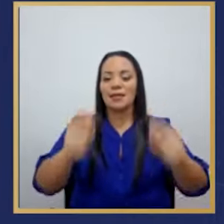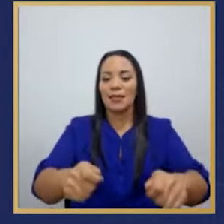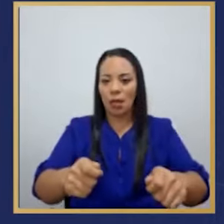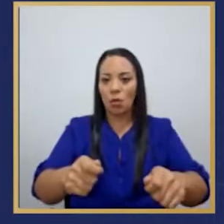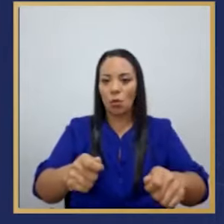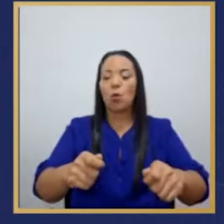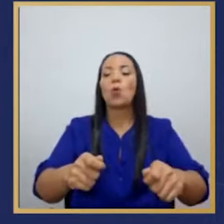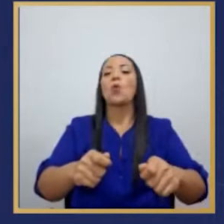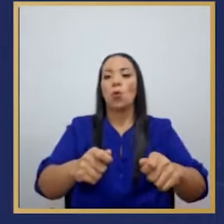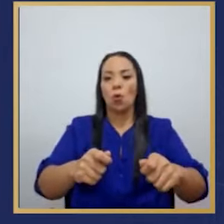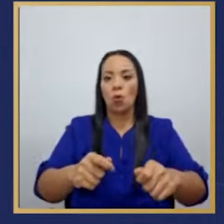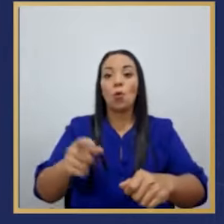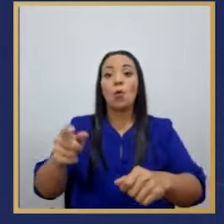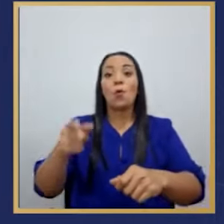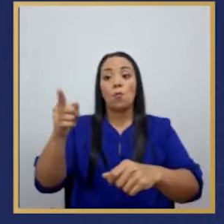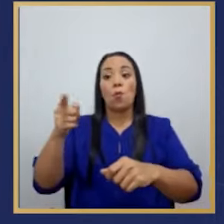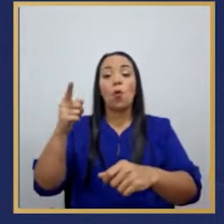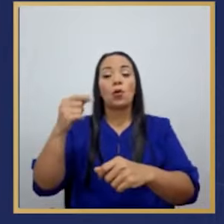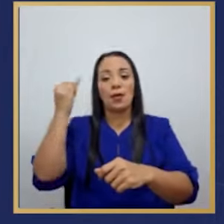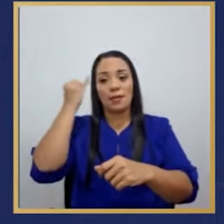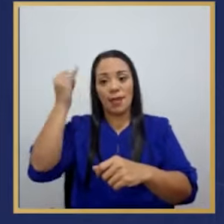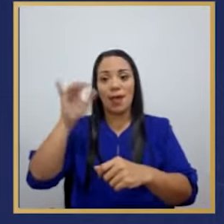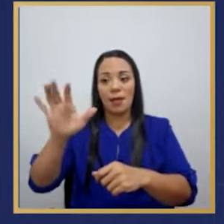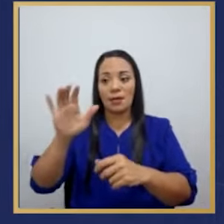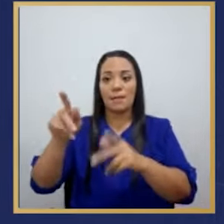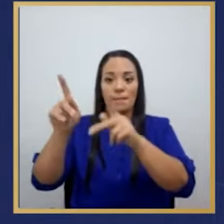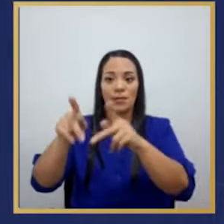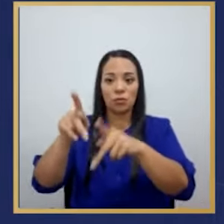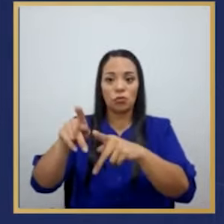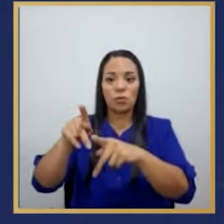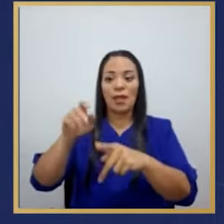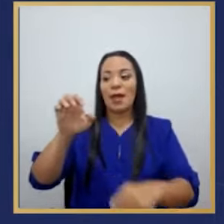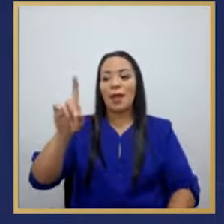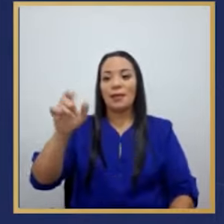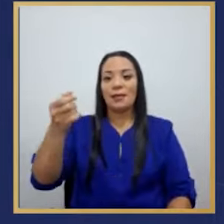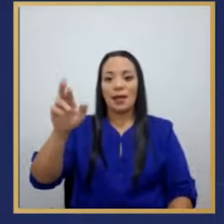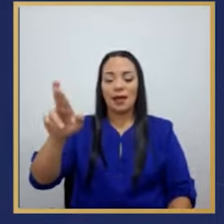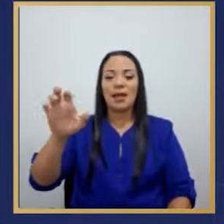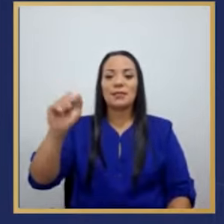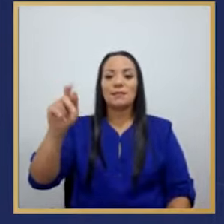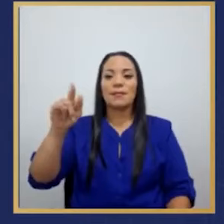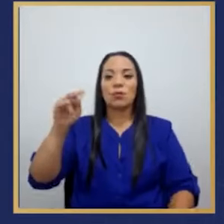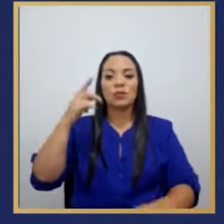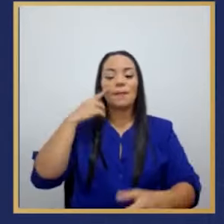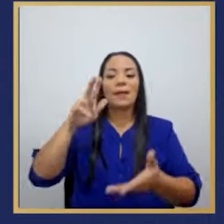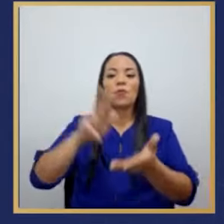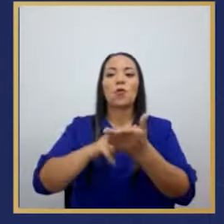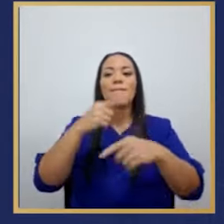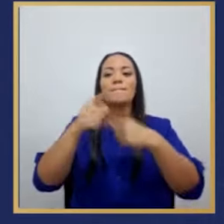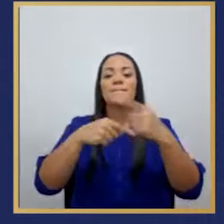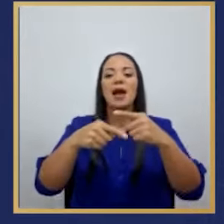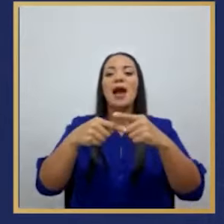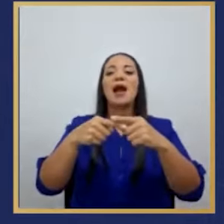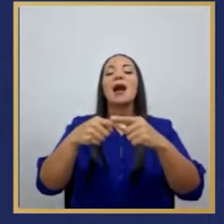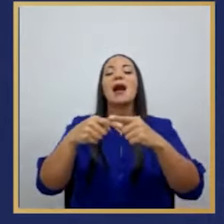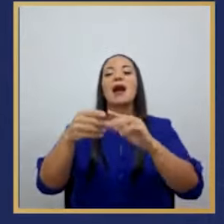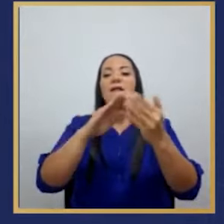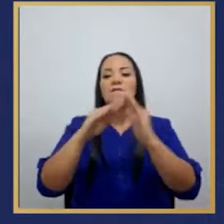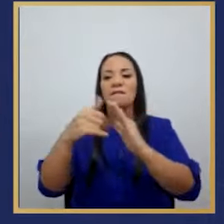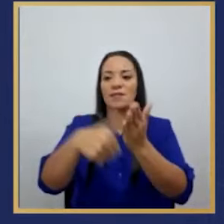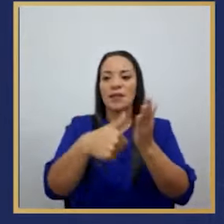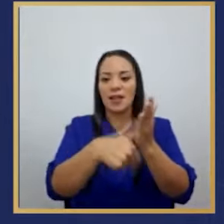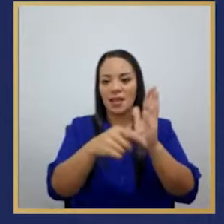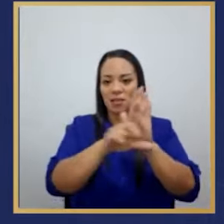iniciativa ciudadana por don Edgar Espinosa para aprobar que vayamos al referéndum, para aprobar que